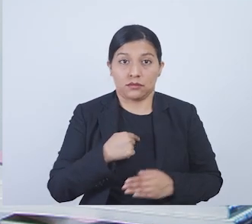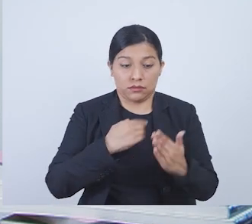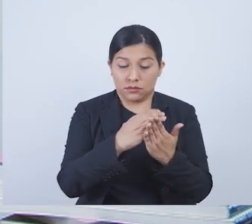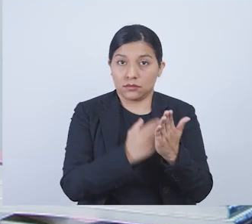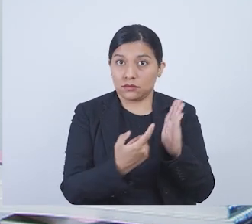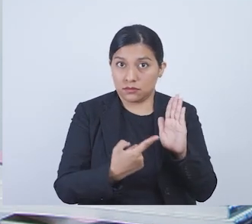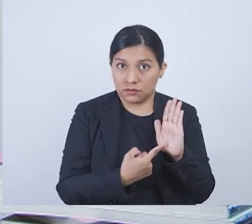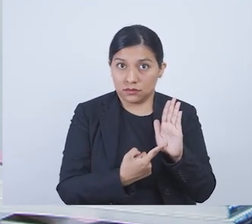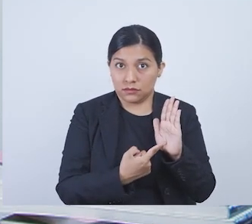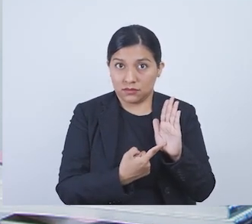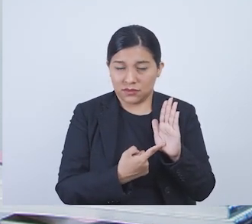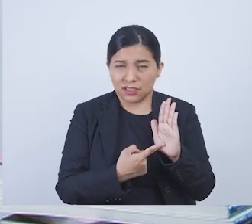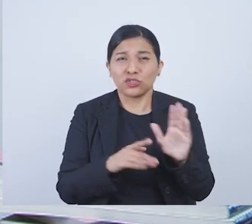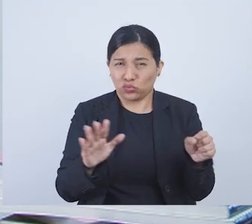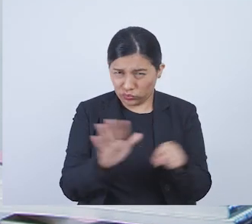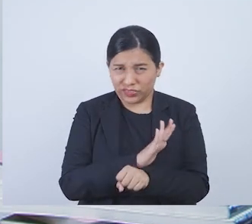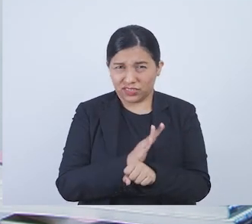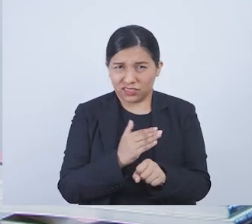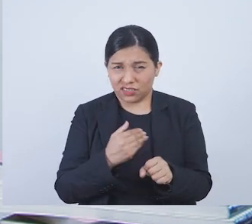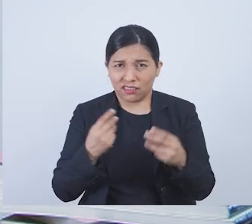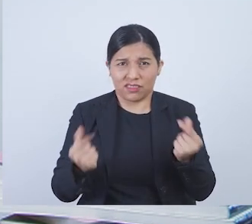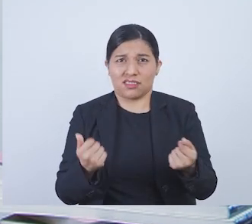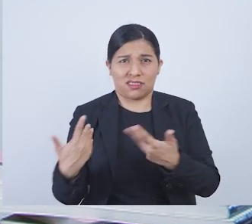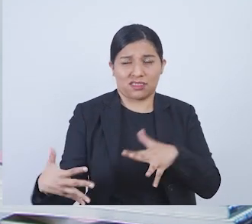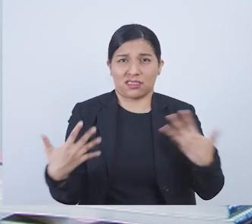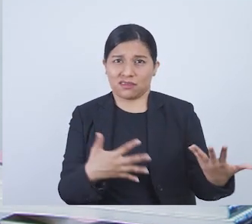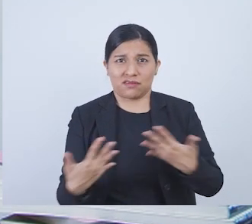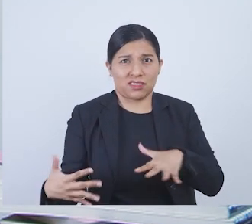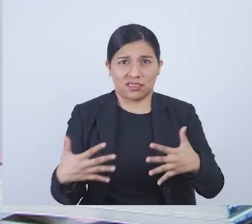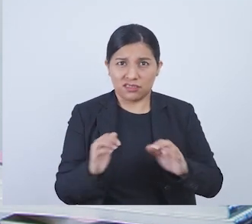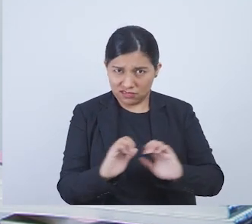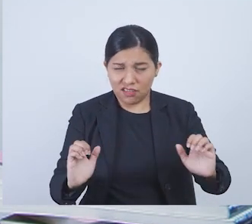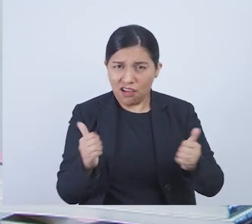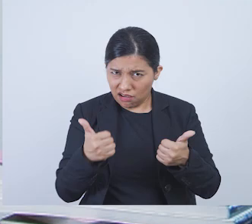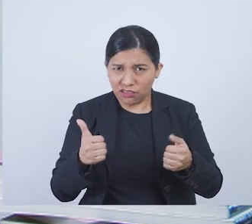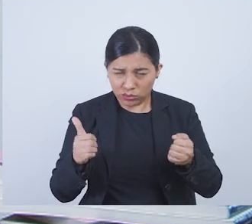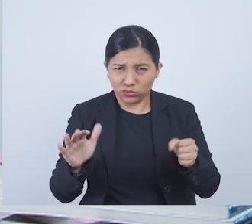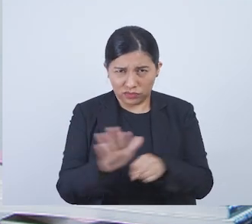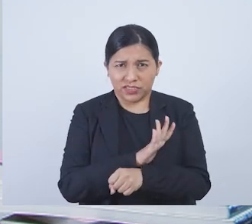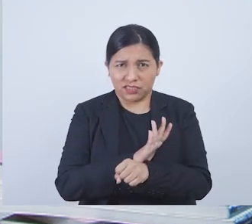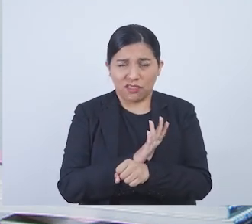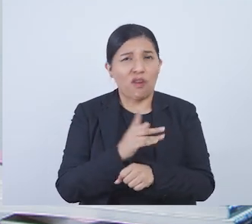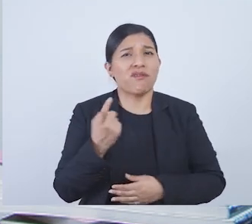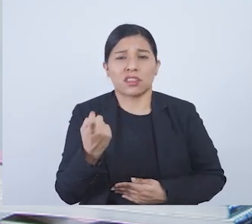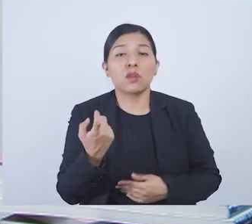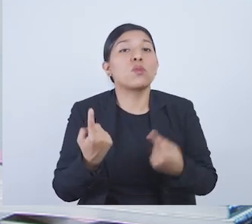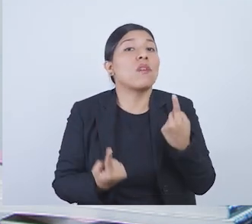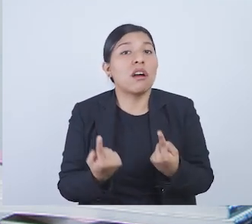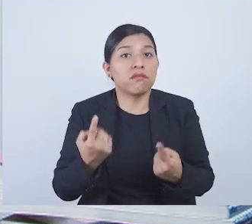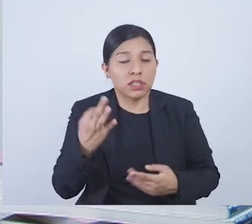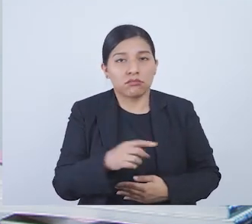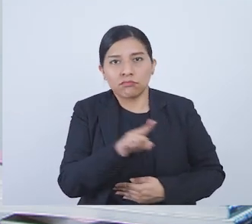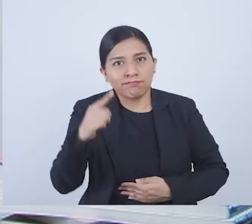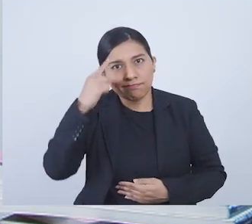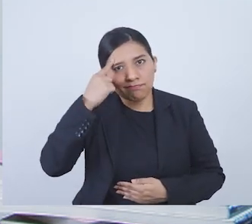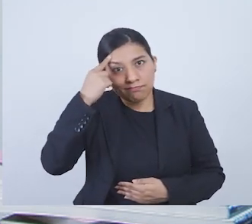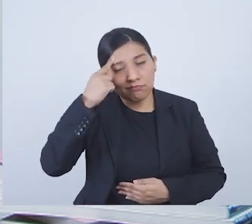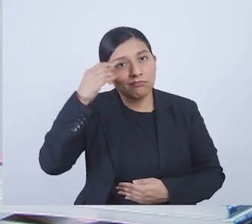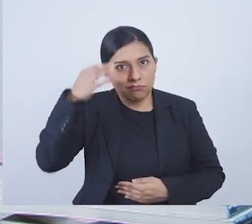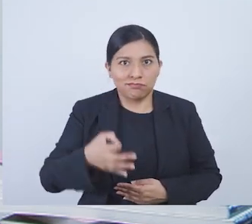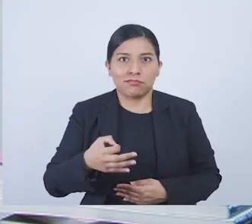currícula, ¿será suficiente la activación física que están teniendo nuestros niños? Esas son las preguntas que hoy en